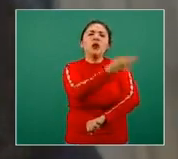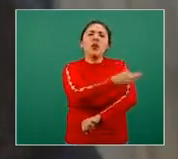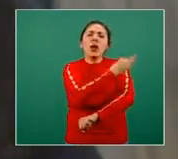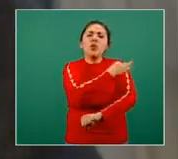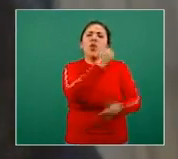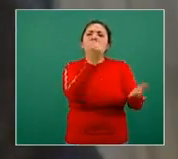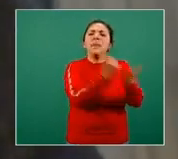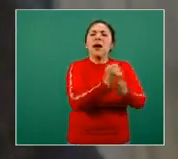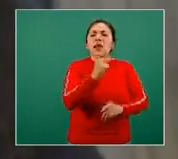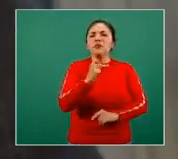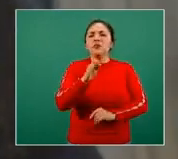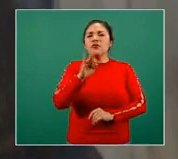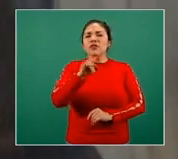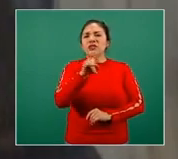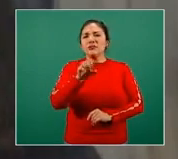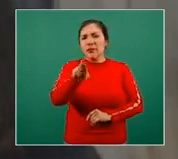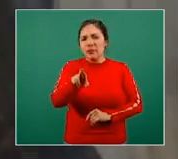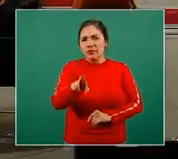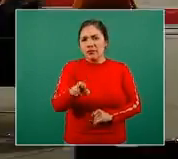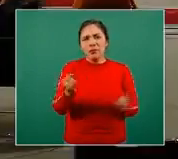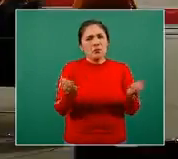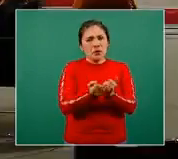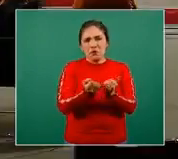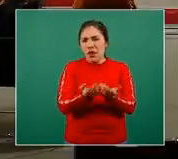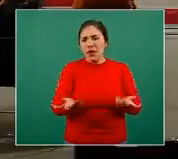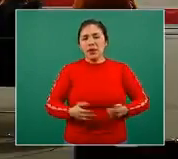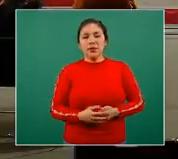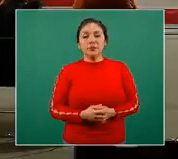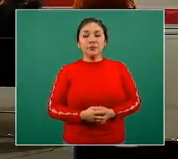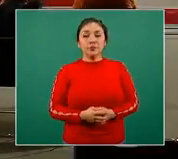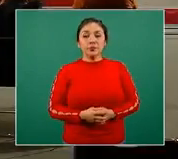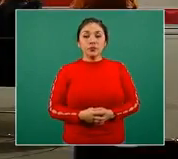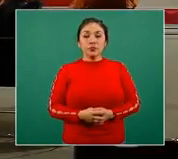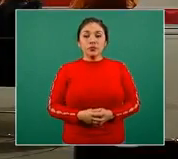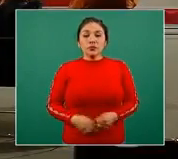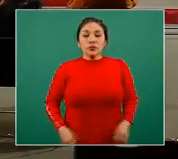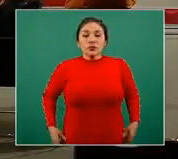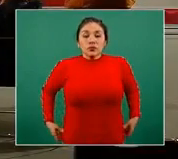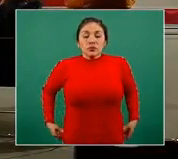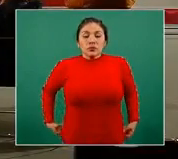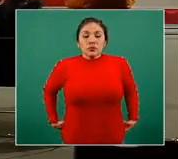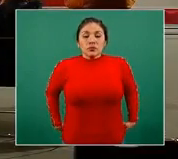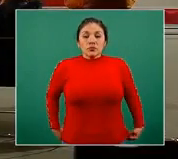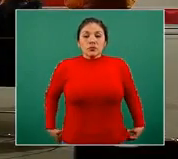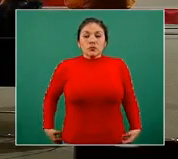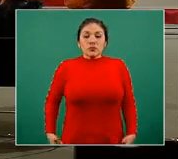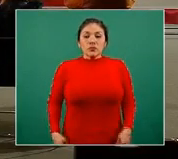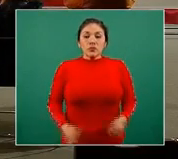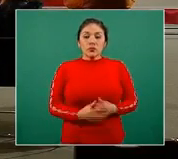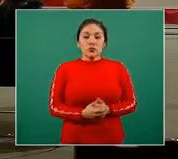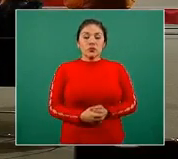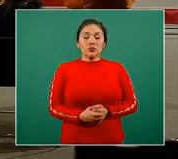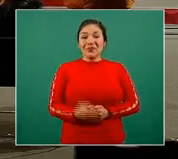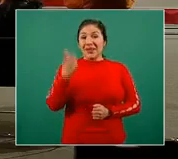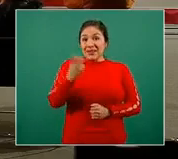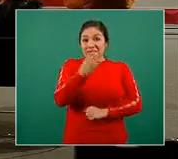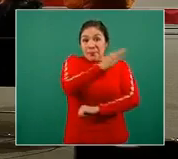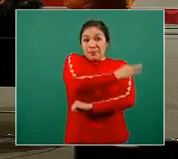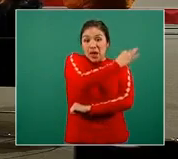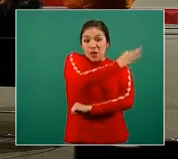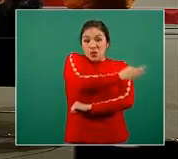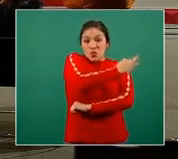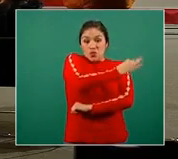Pfizer-BioNTech. La siguiente, por favor. El uso de esta vacuna ante